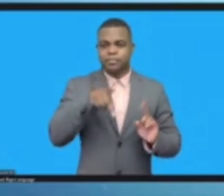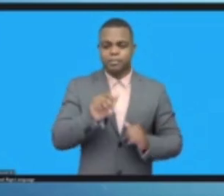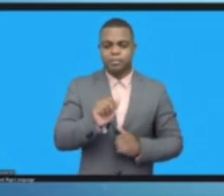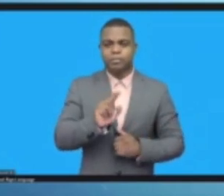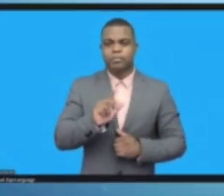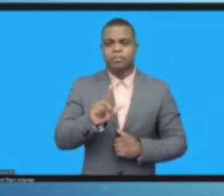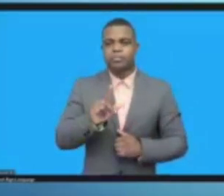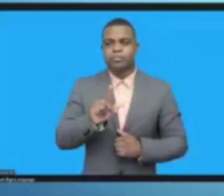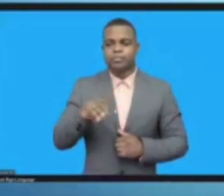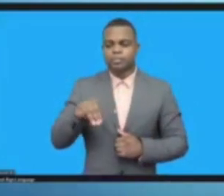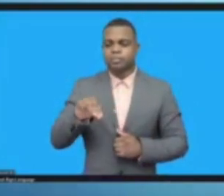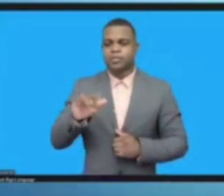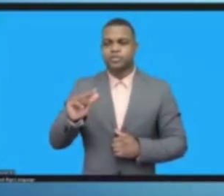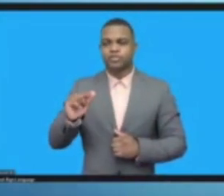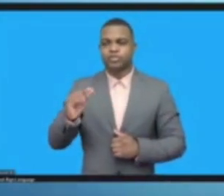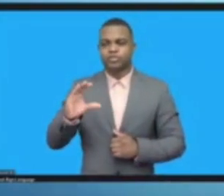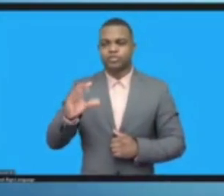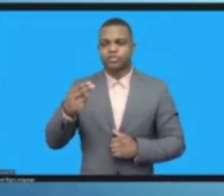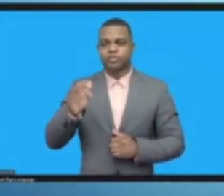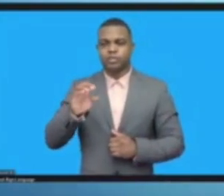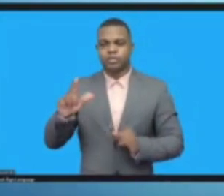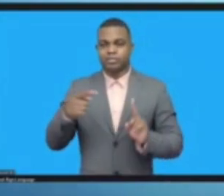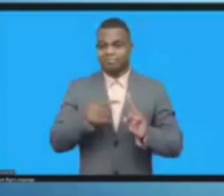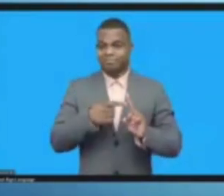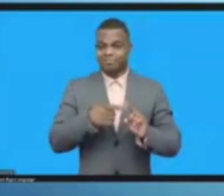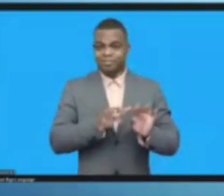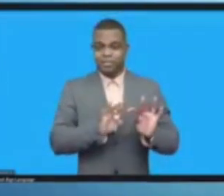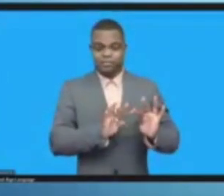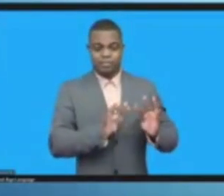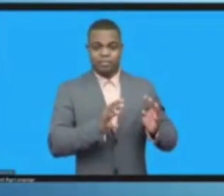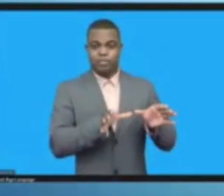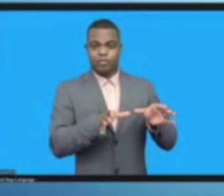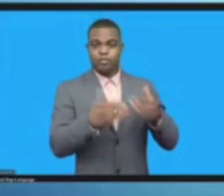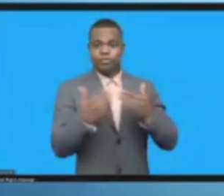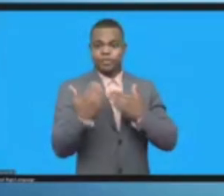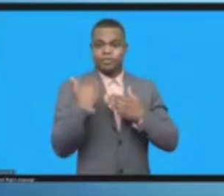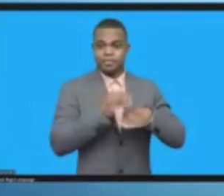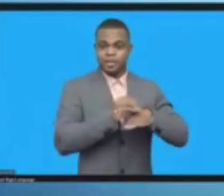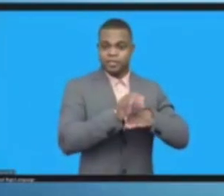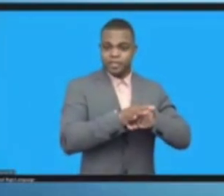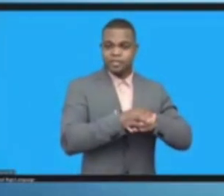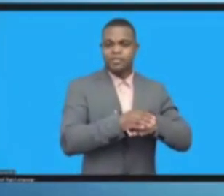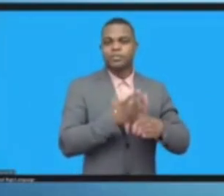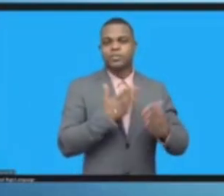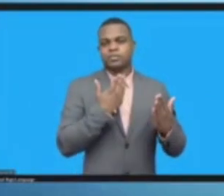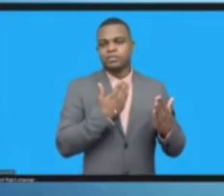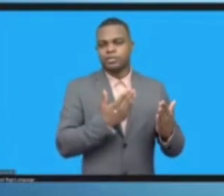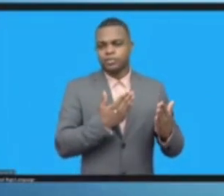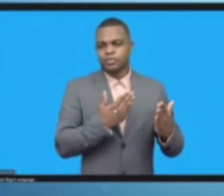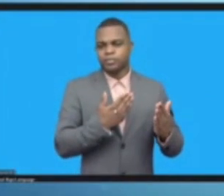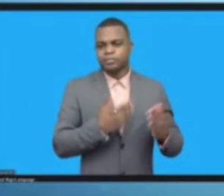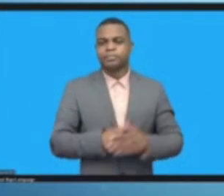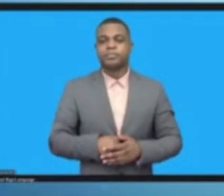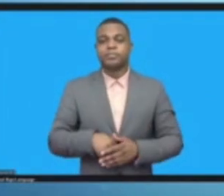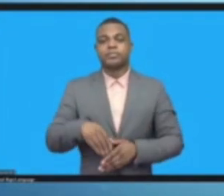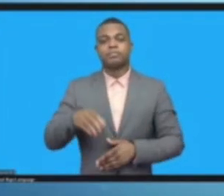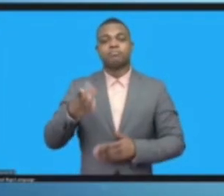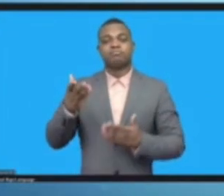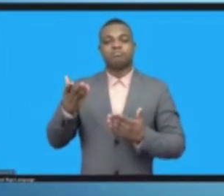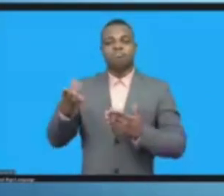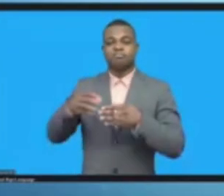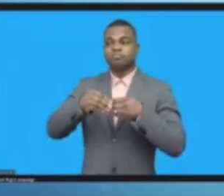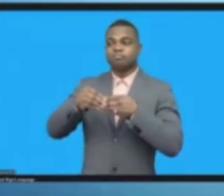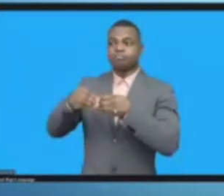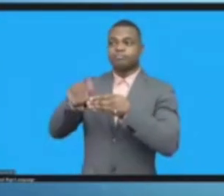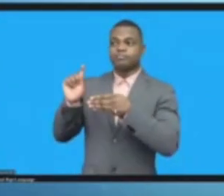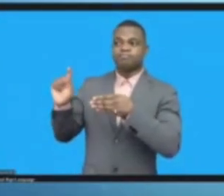líderes reconoce toma en cuenta lo que dijo el secretario general de Antonio Gutiérrez queremos